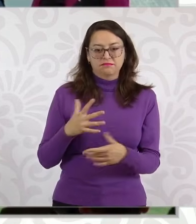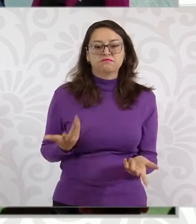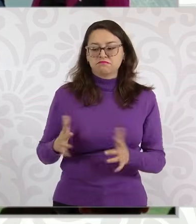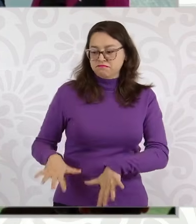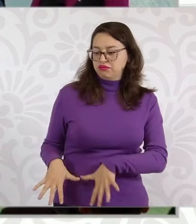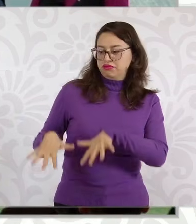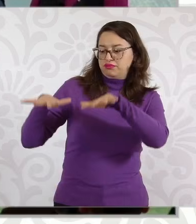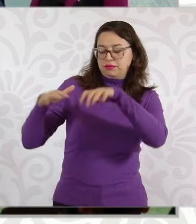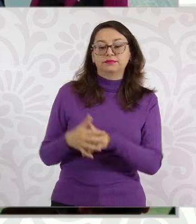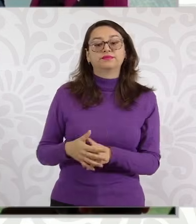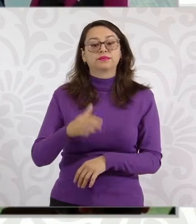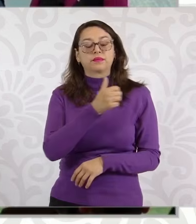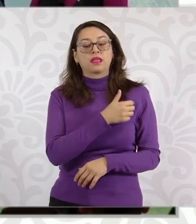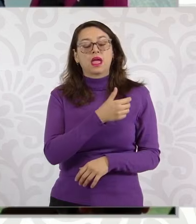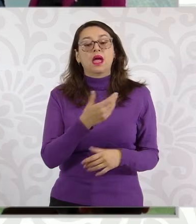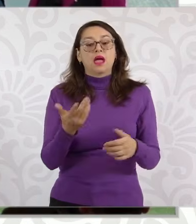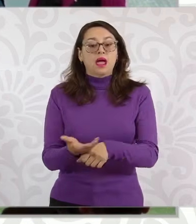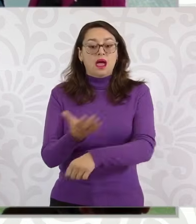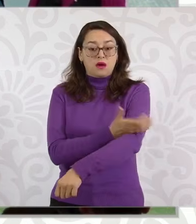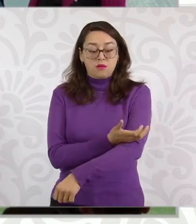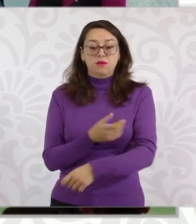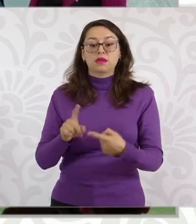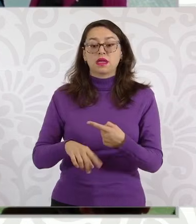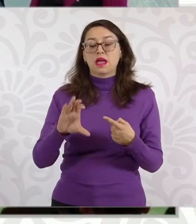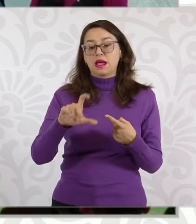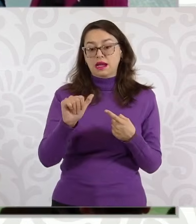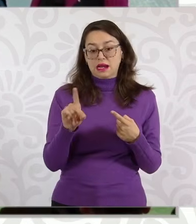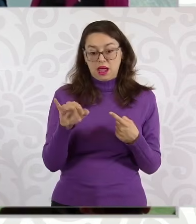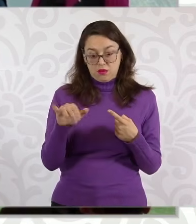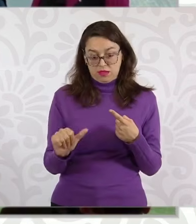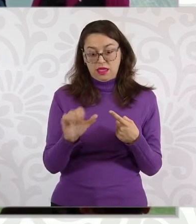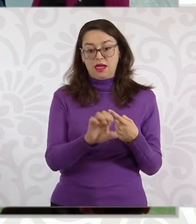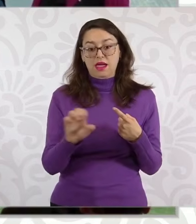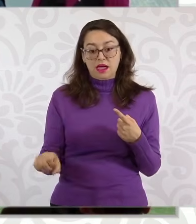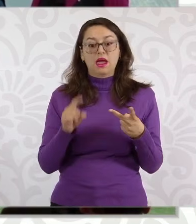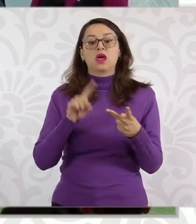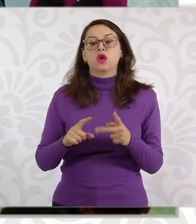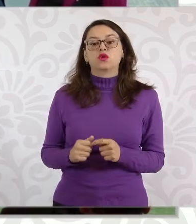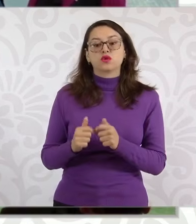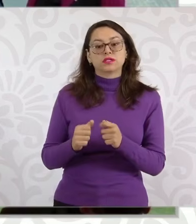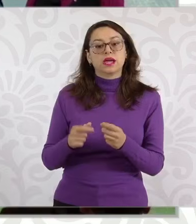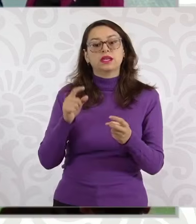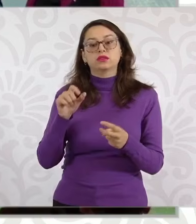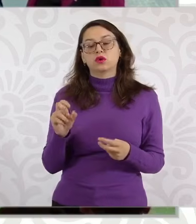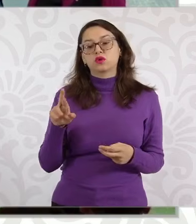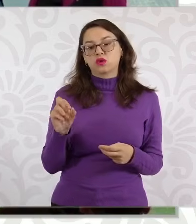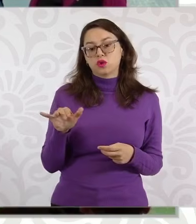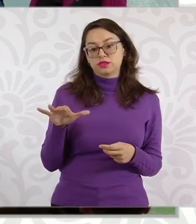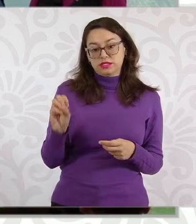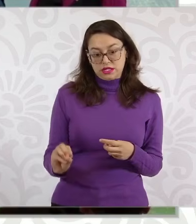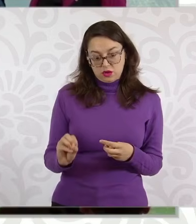las presidentas municipales de Ensenada, Claudia Agatón Muñiz, y de Playas de Rosarito, Rocío Adame Muñoz, y de